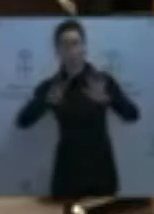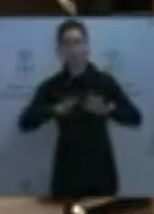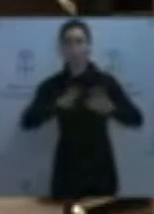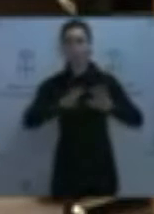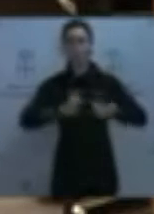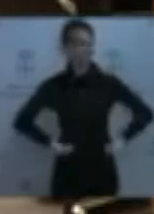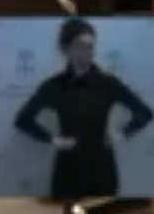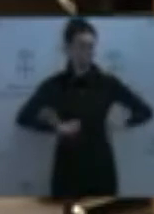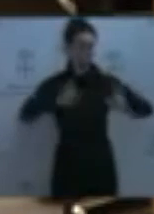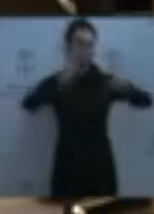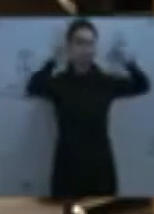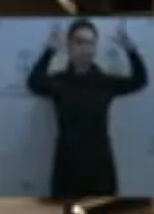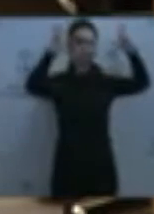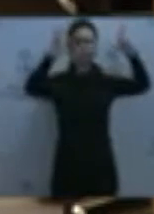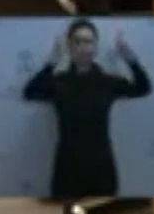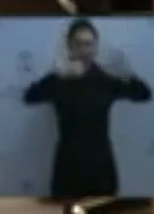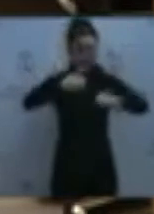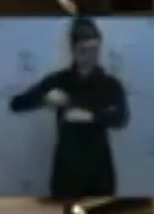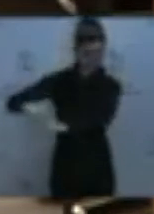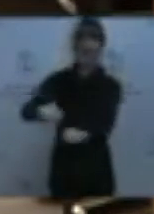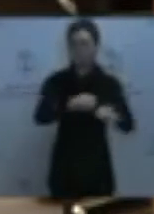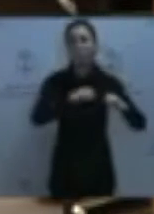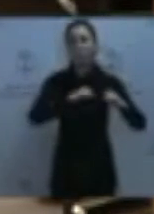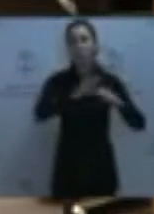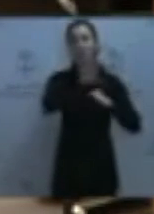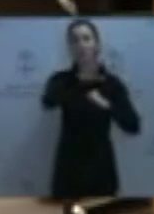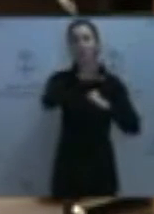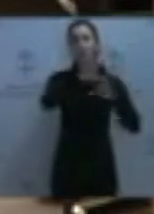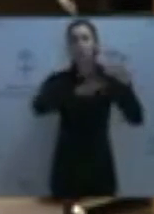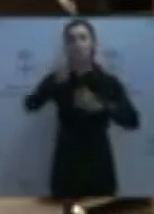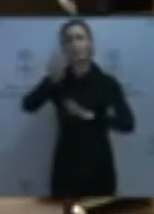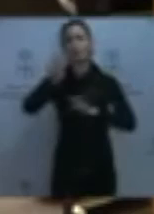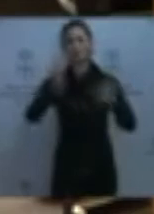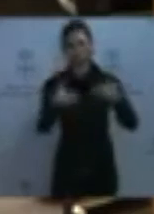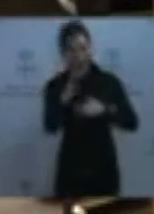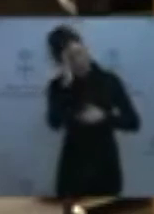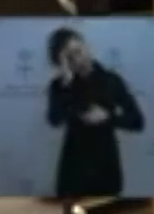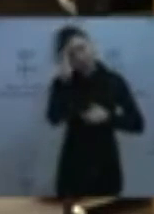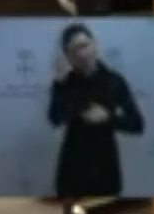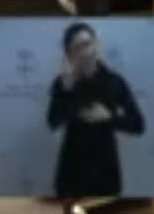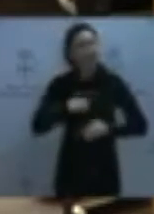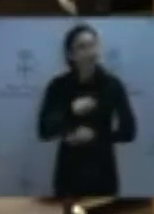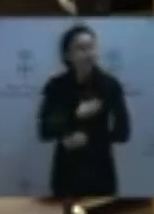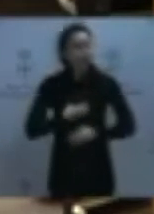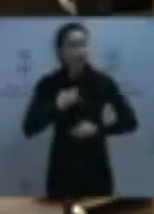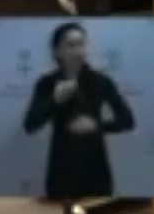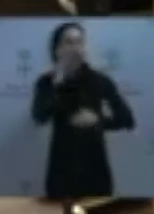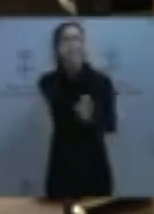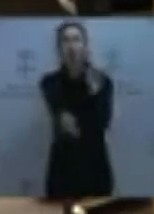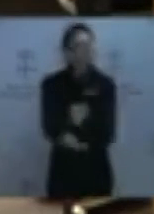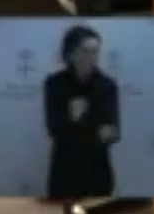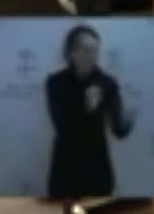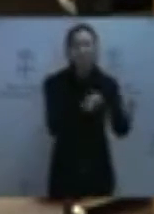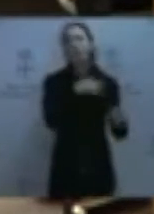de todas las plantas que tienen que recoger, hasta 594 habitaciones tienen que hacerse cargo. ¿Se imaginan la ansiedad? De esos